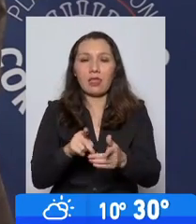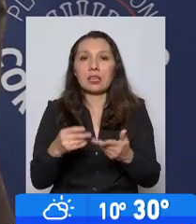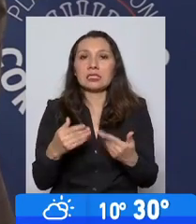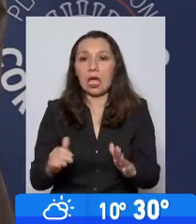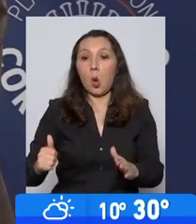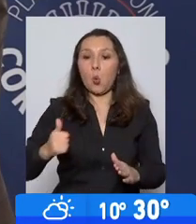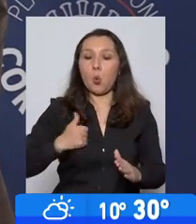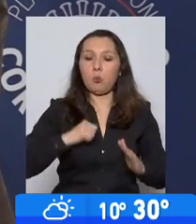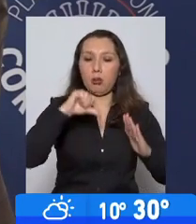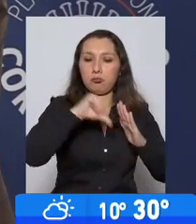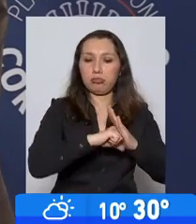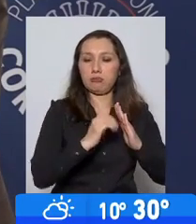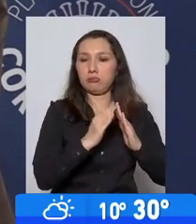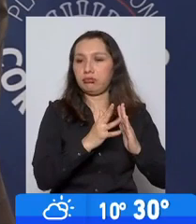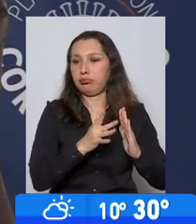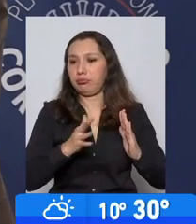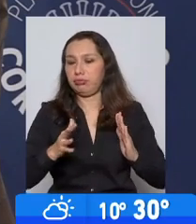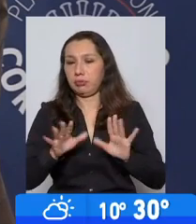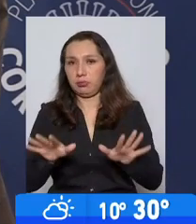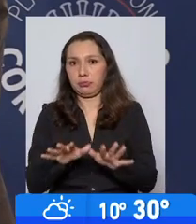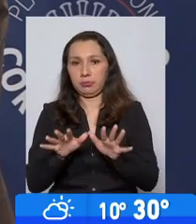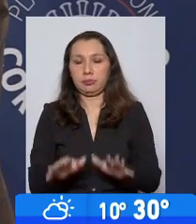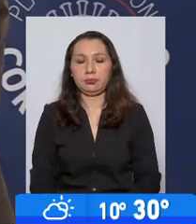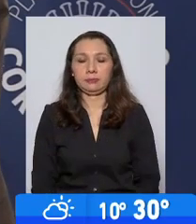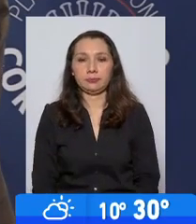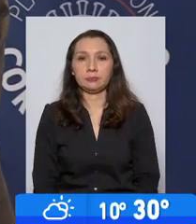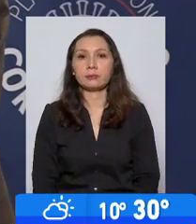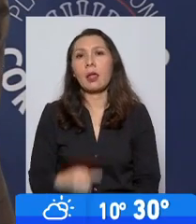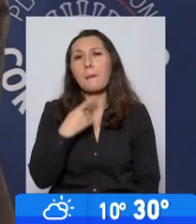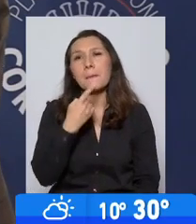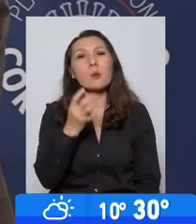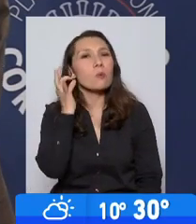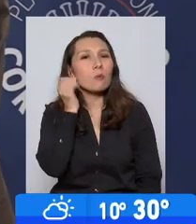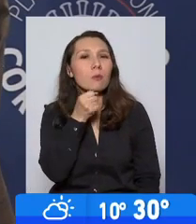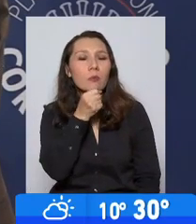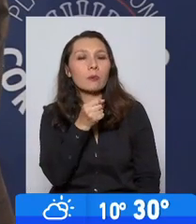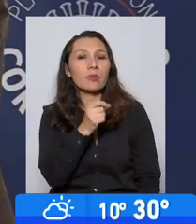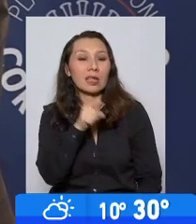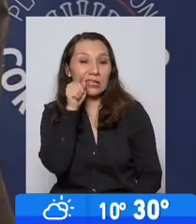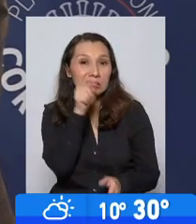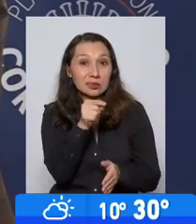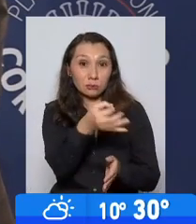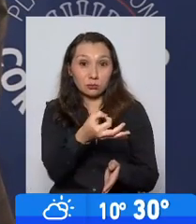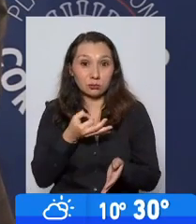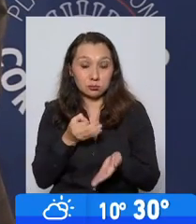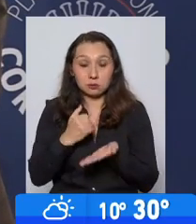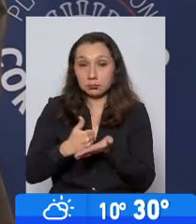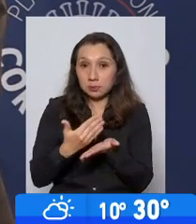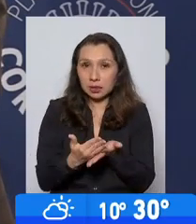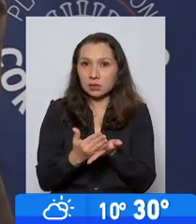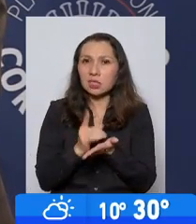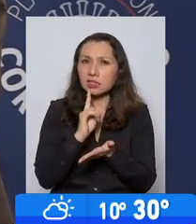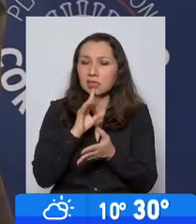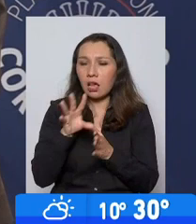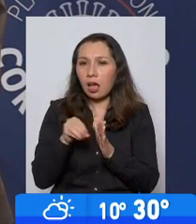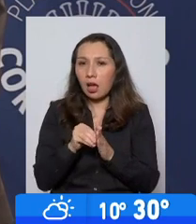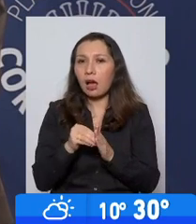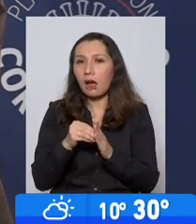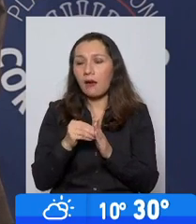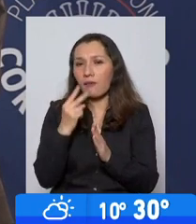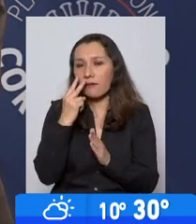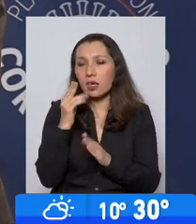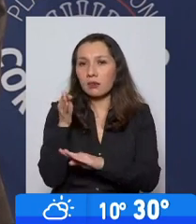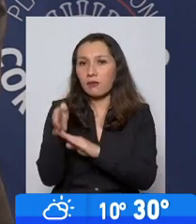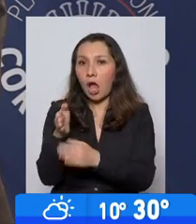ha hecho correctamente las cosas. Ministro, pero dentro de esta estrategia que usted menciona, ¿también se considera quizás a